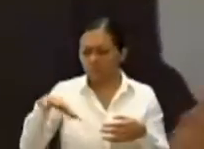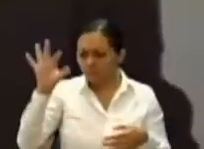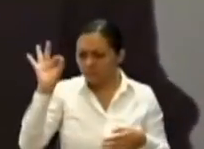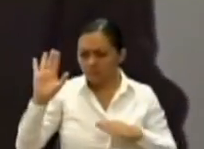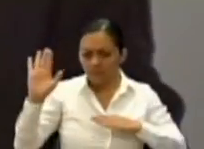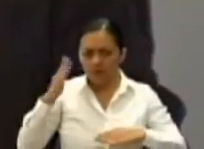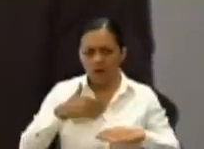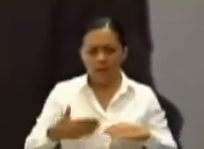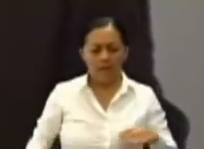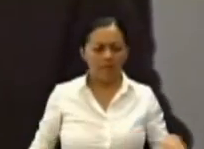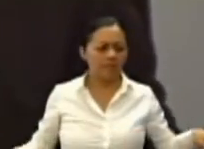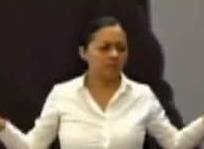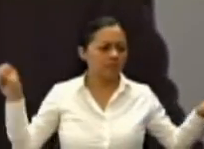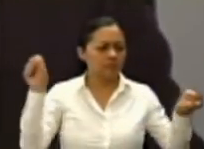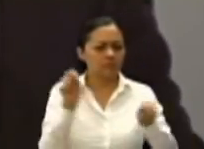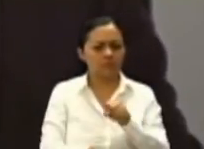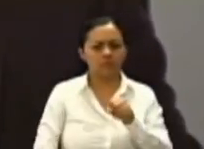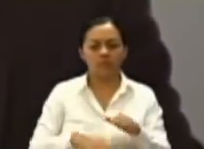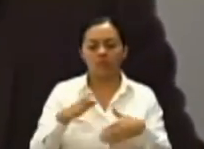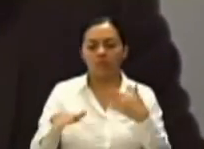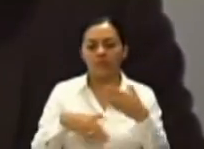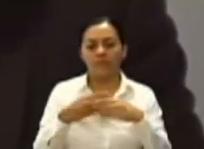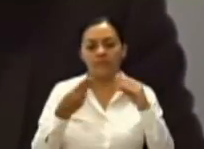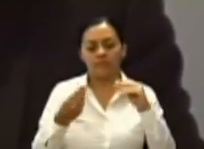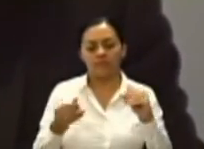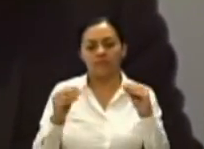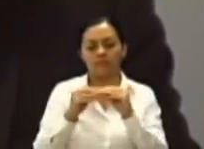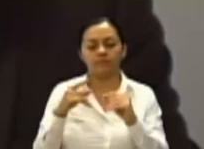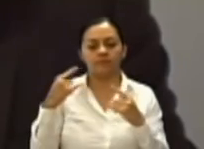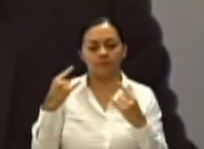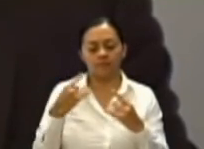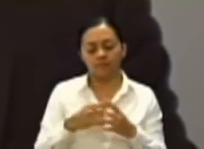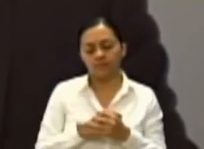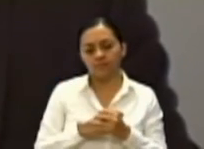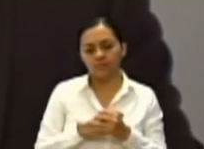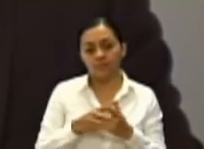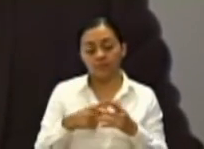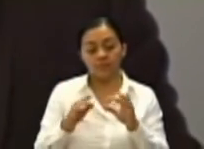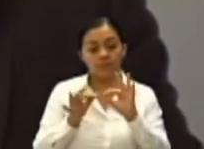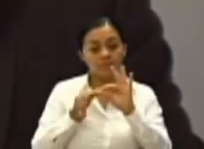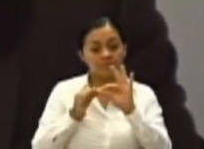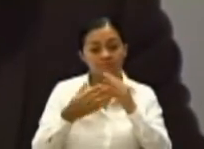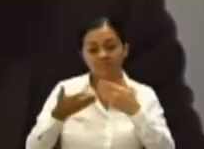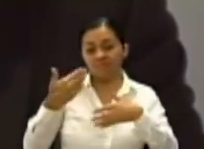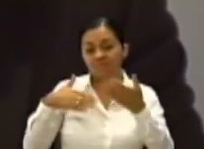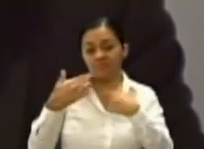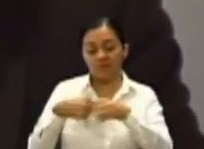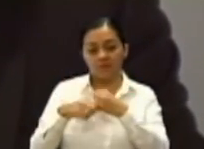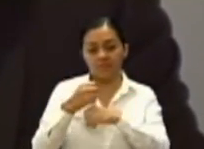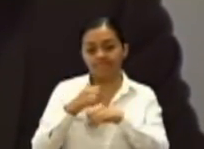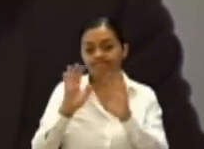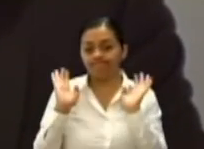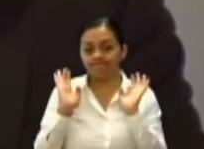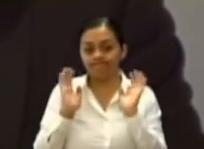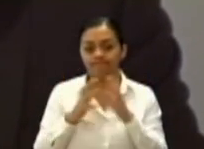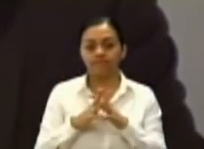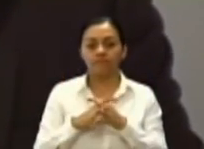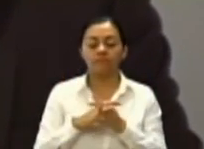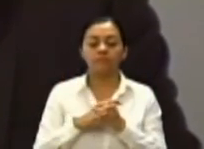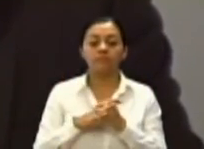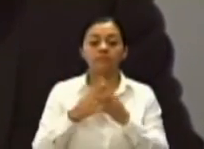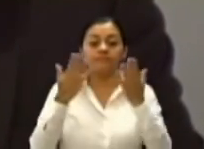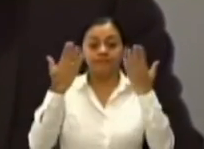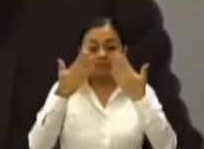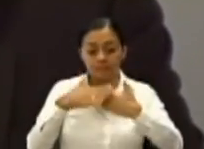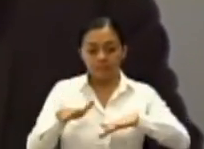destrozado y tener que hacer inversiones multimillonarias para arreglar lo que nos hizo en décadas y luego